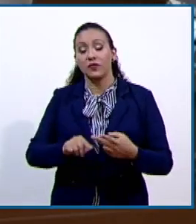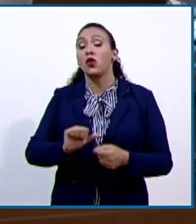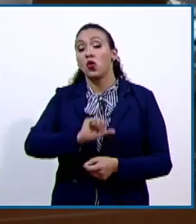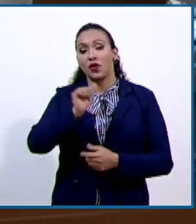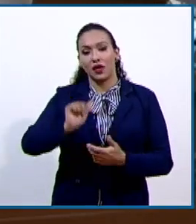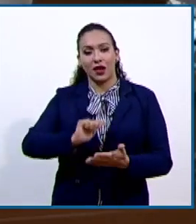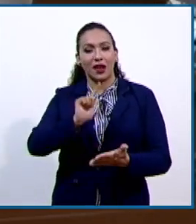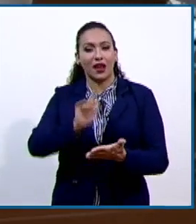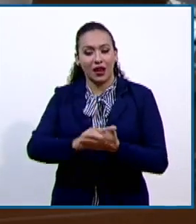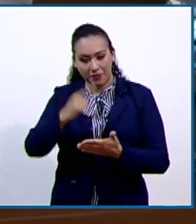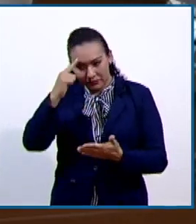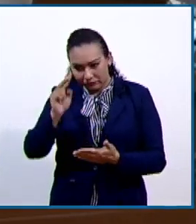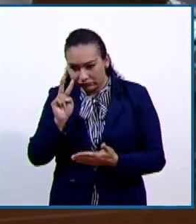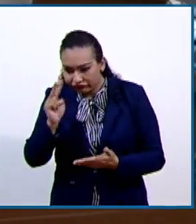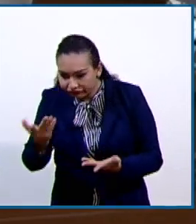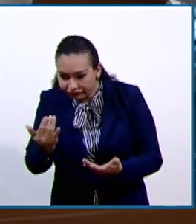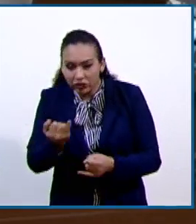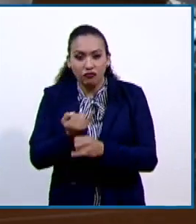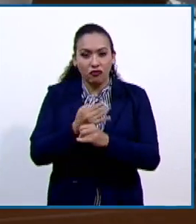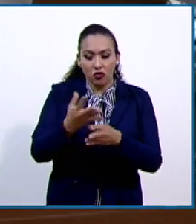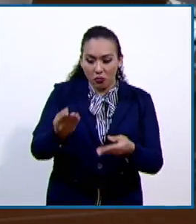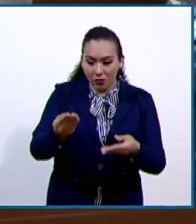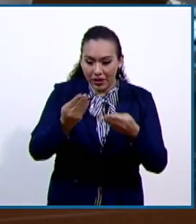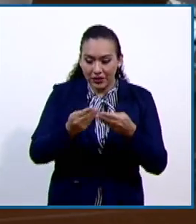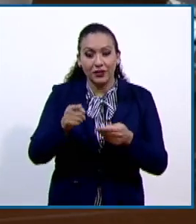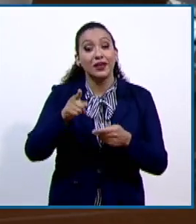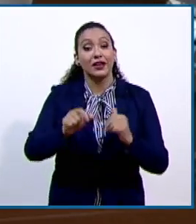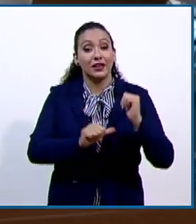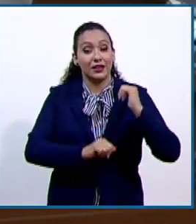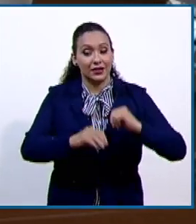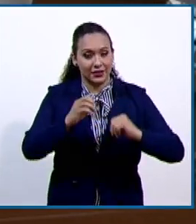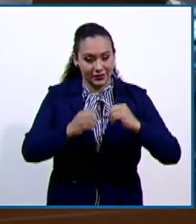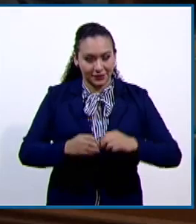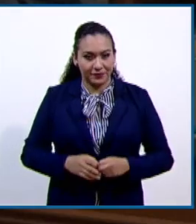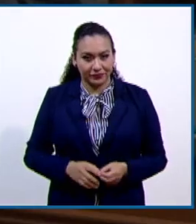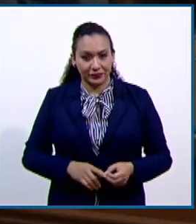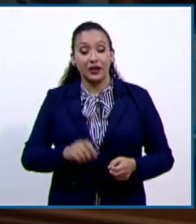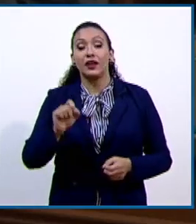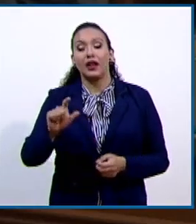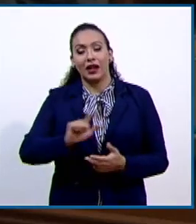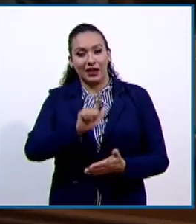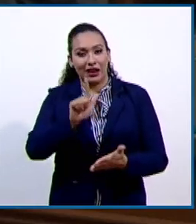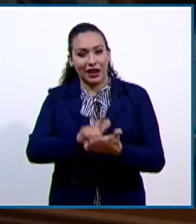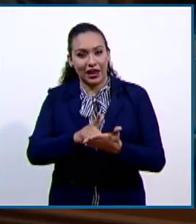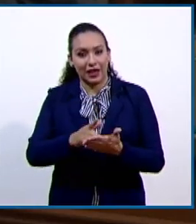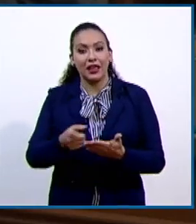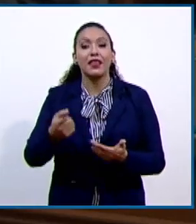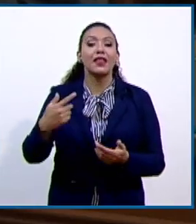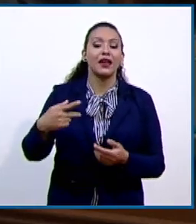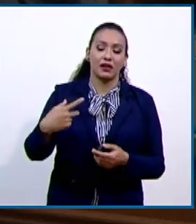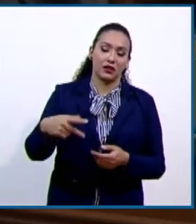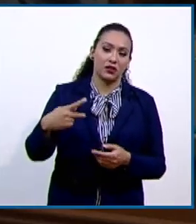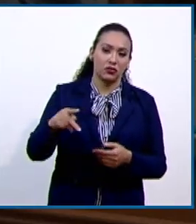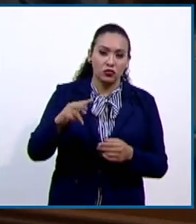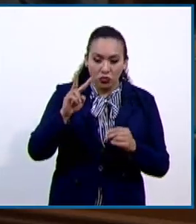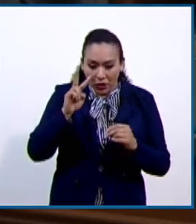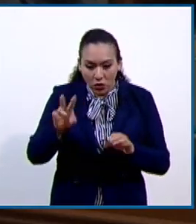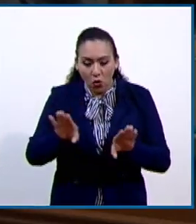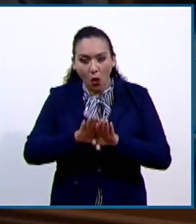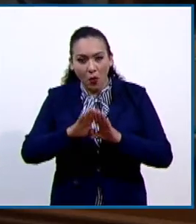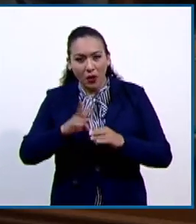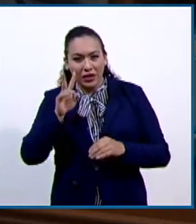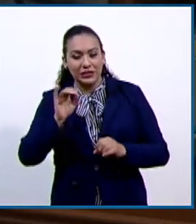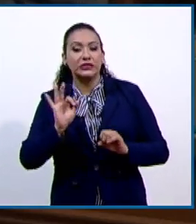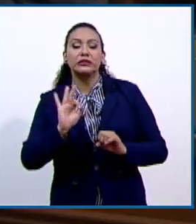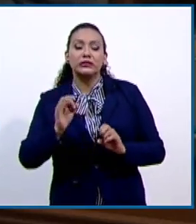y Rendición de Cuentas, de la Ley Orgánica del Poder Judicial Local y de la Ley del Sistema Estatal Anticorrupción, todas de